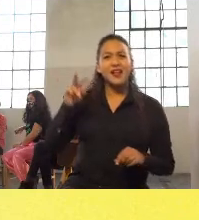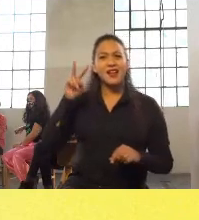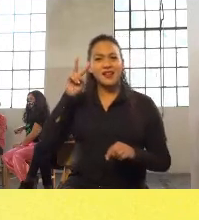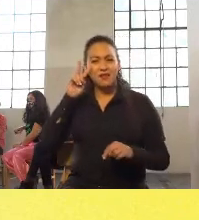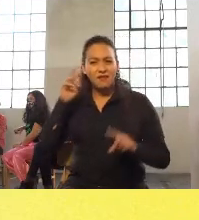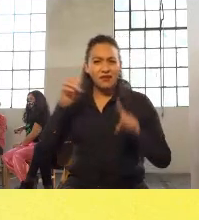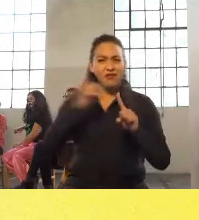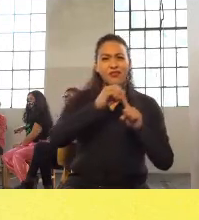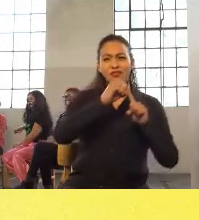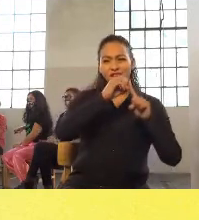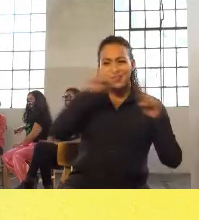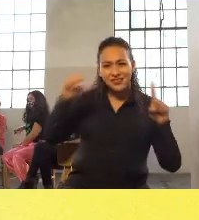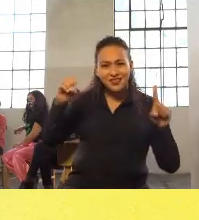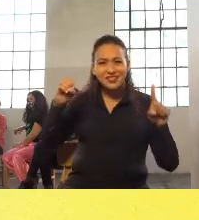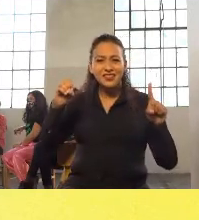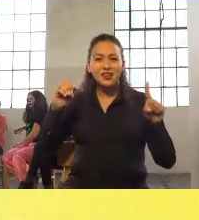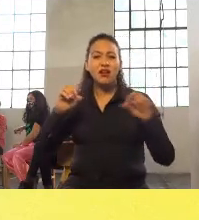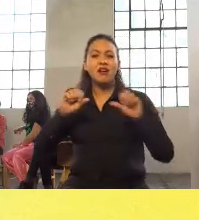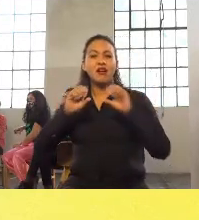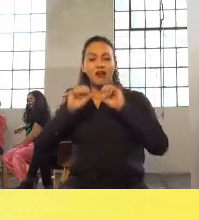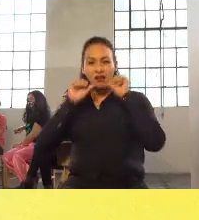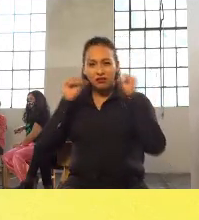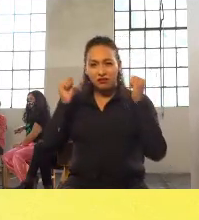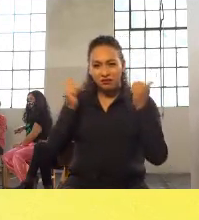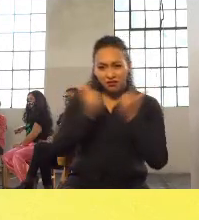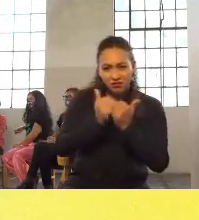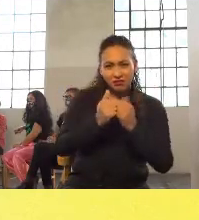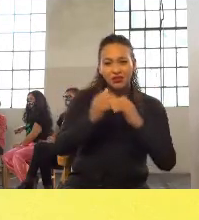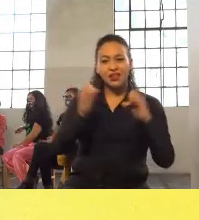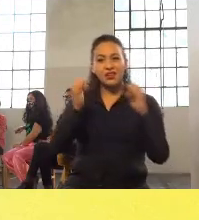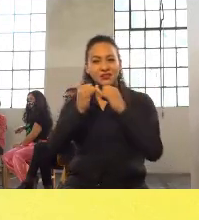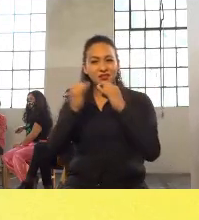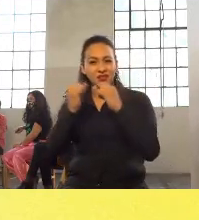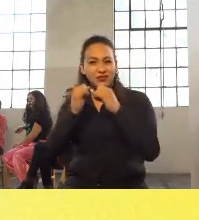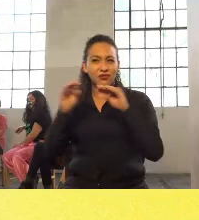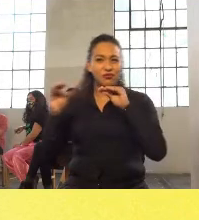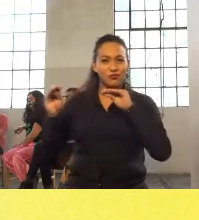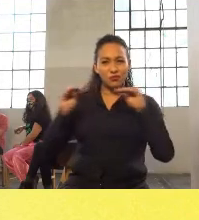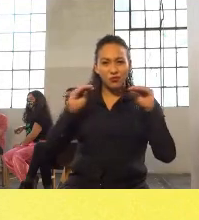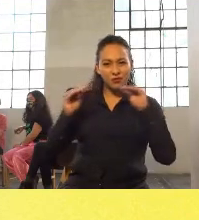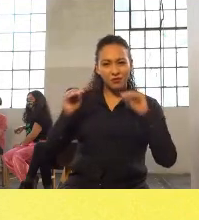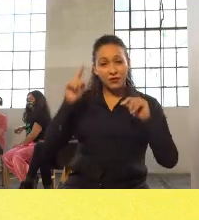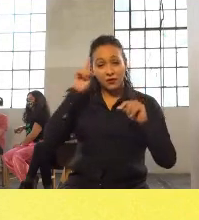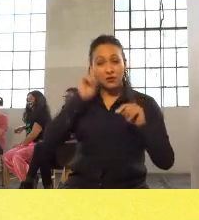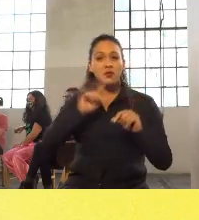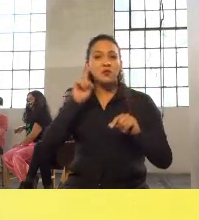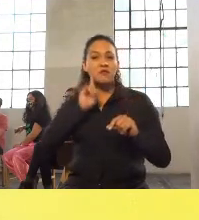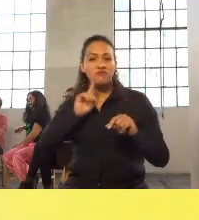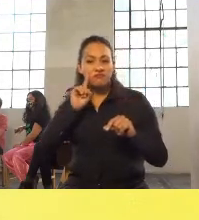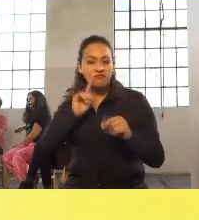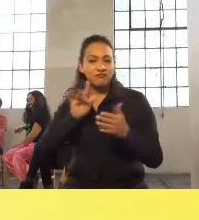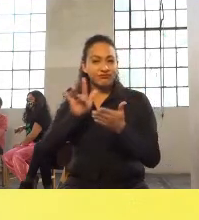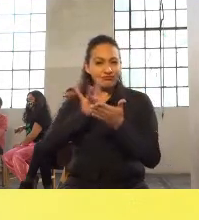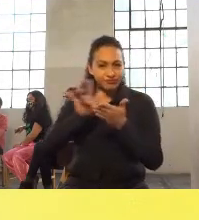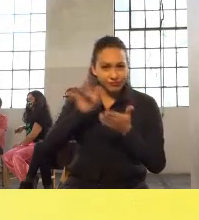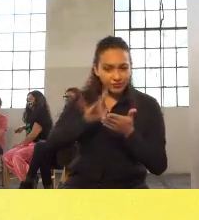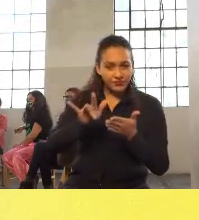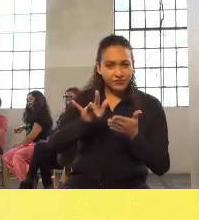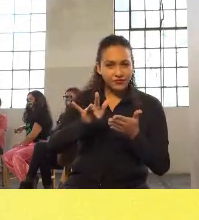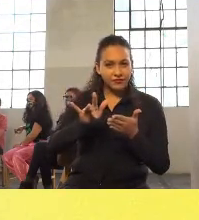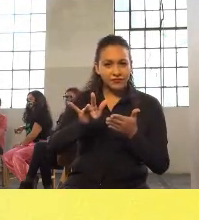de la organización feminista, bueno, a las activistas obviamente no va para ustedes la pregunta, pero para las